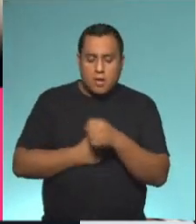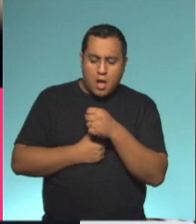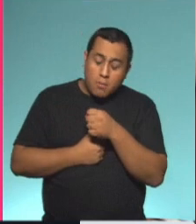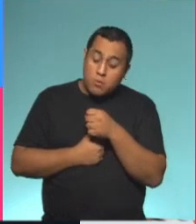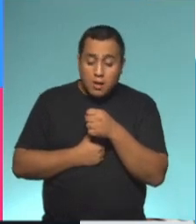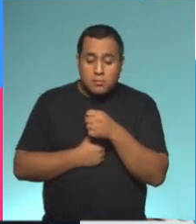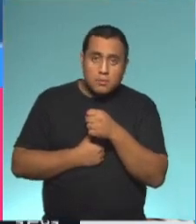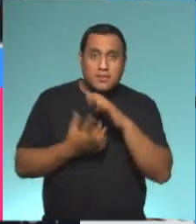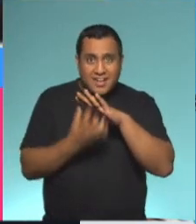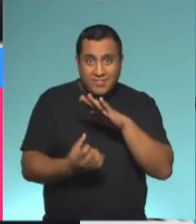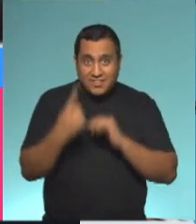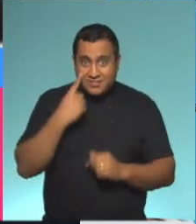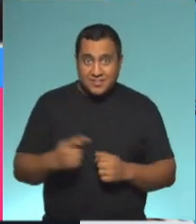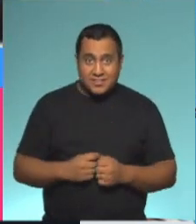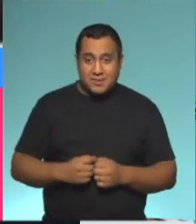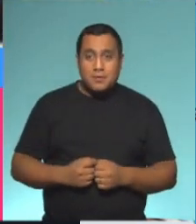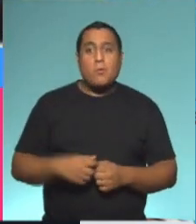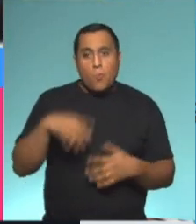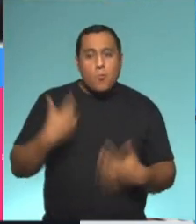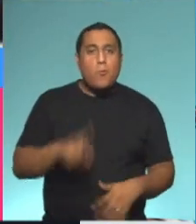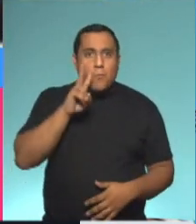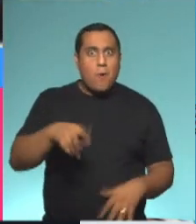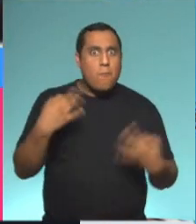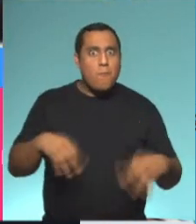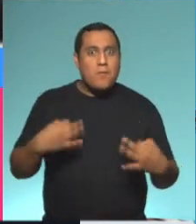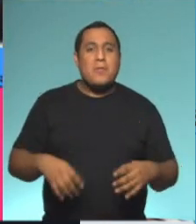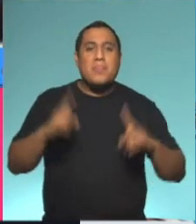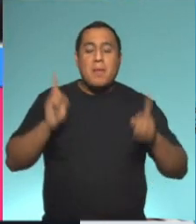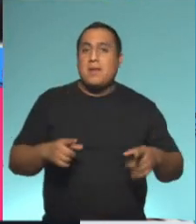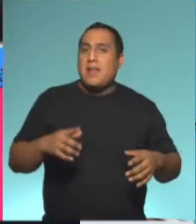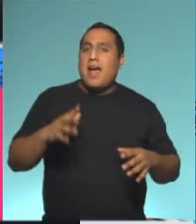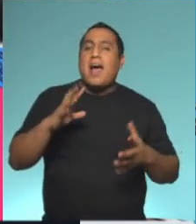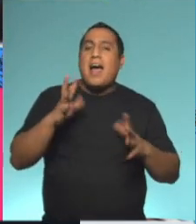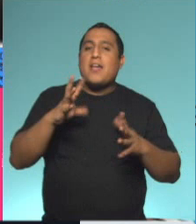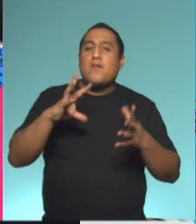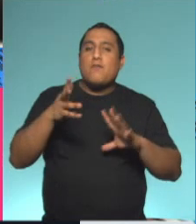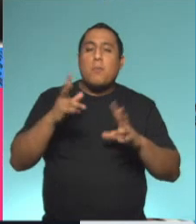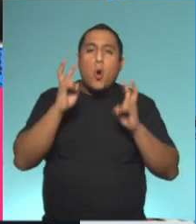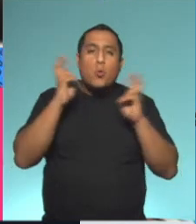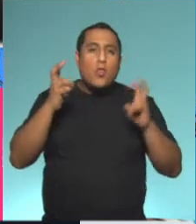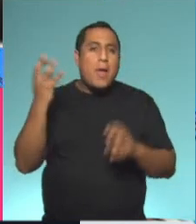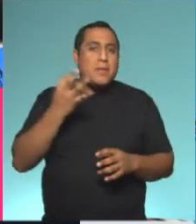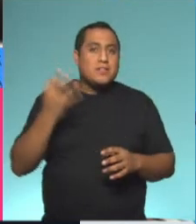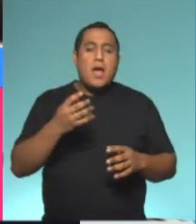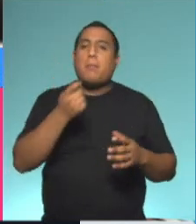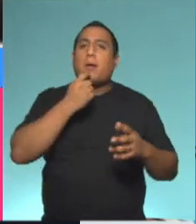cómo lo graban, y me parece algo fascinante. Y también con los efectos especiales, Héctor, así los ruidos y hay